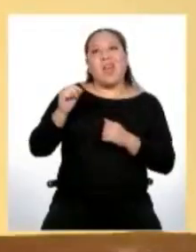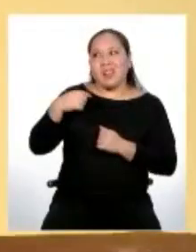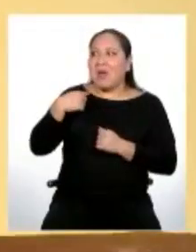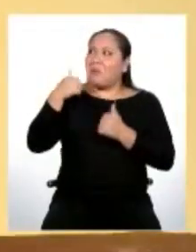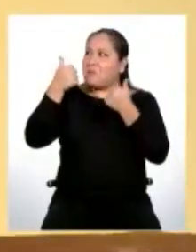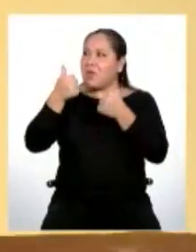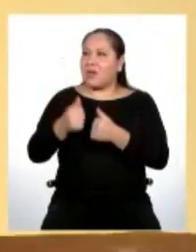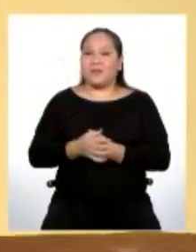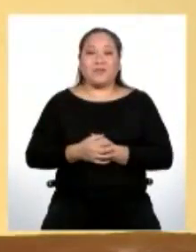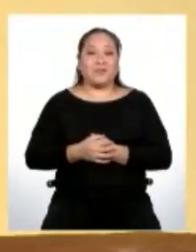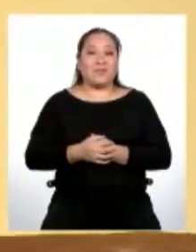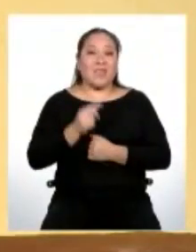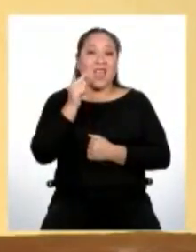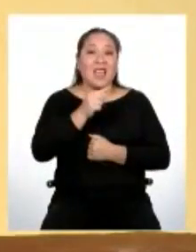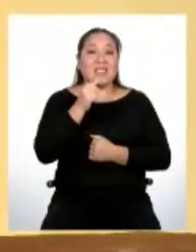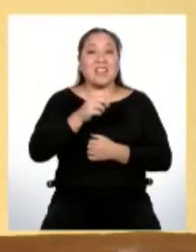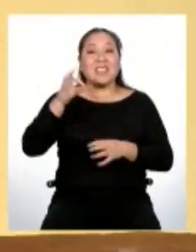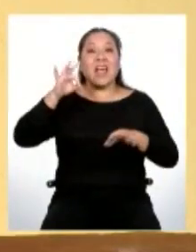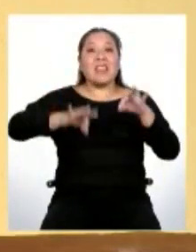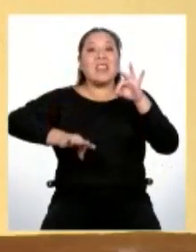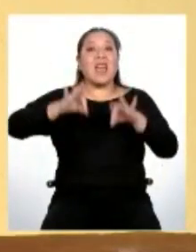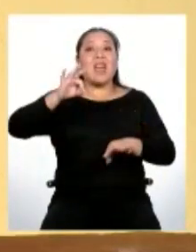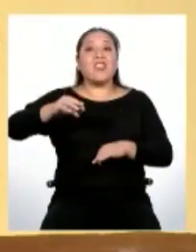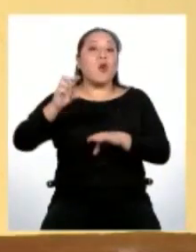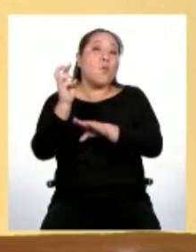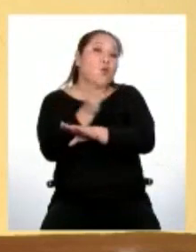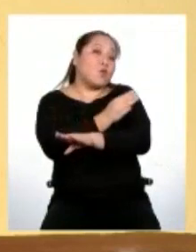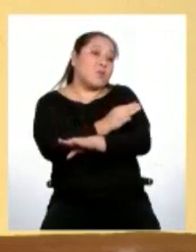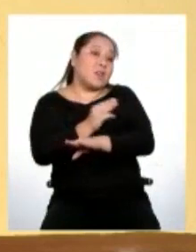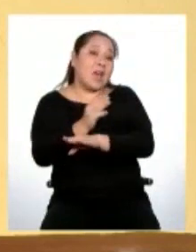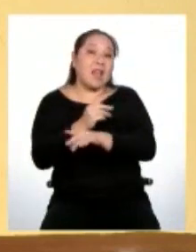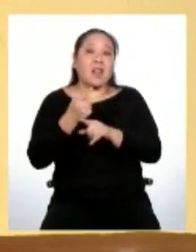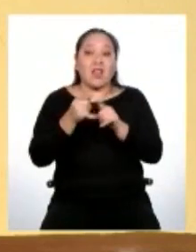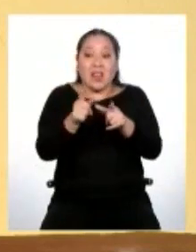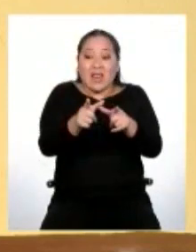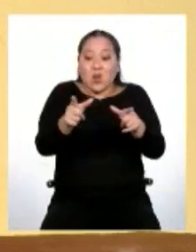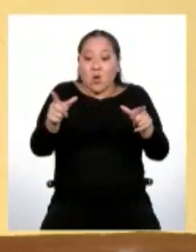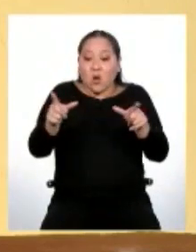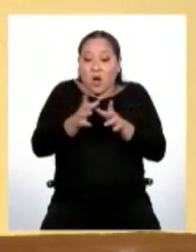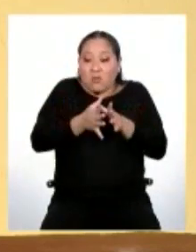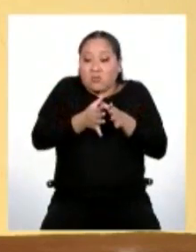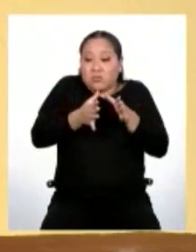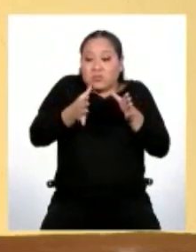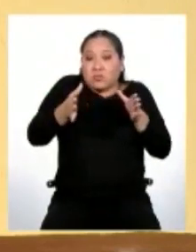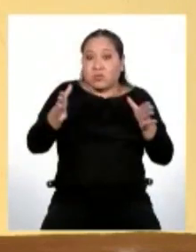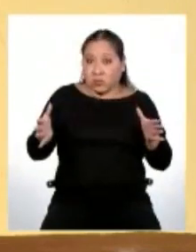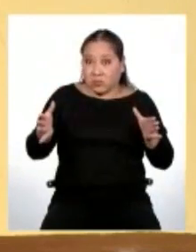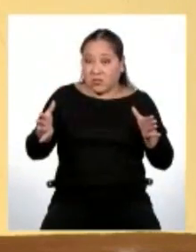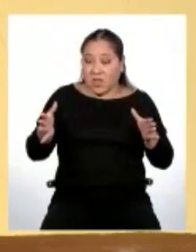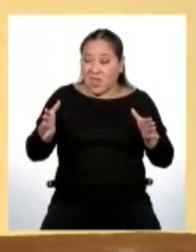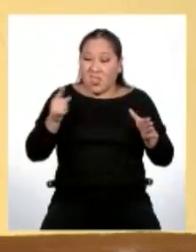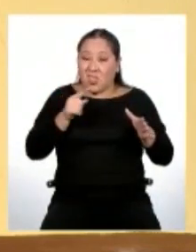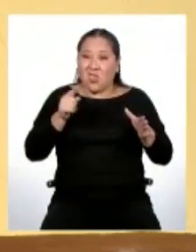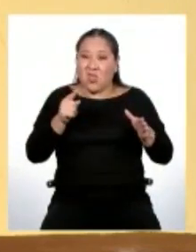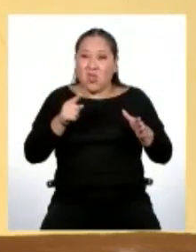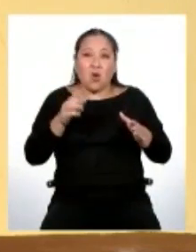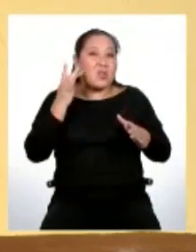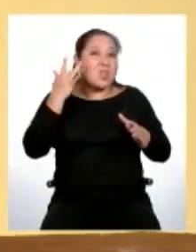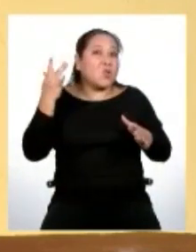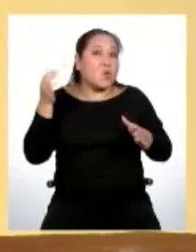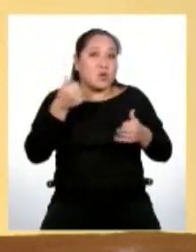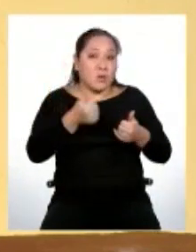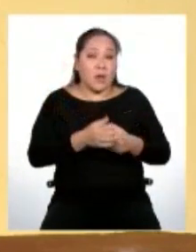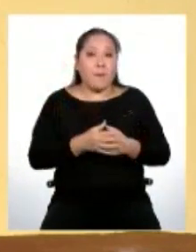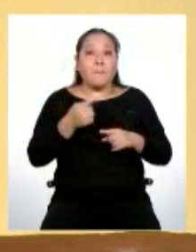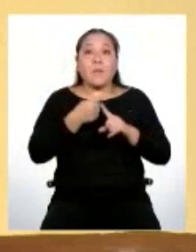perfecto. Eso es en teatro musical y cuando el espacio es grande y no tiene una acústica adecuada. Pero la mayoría de veces el